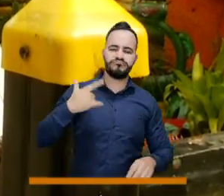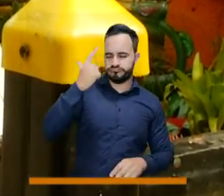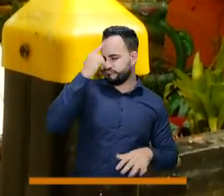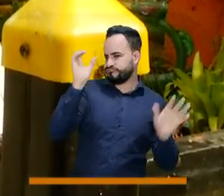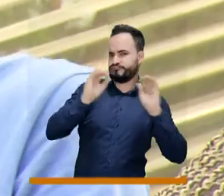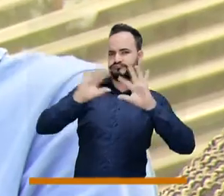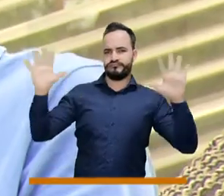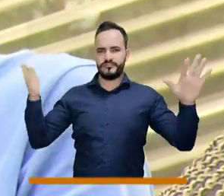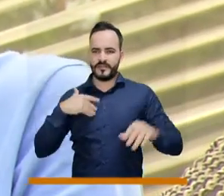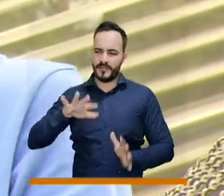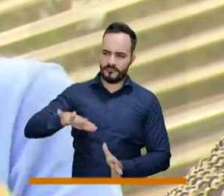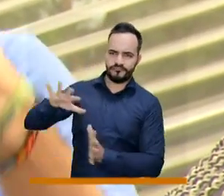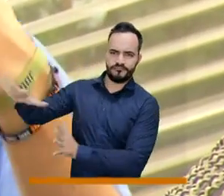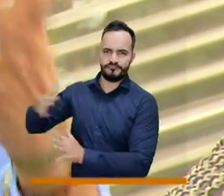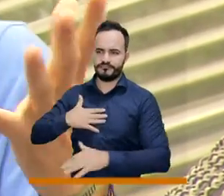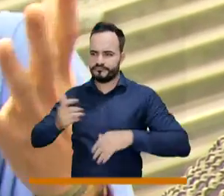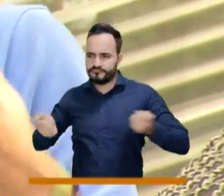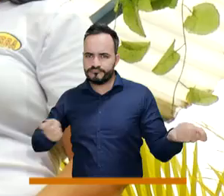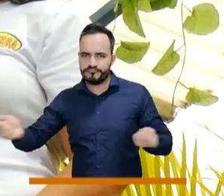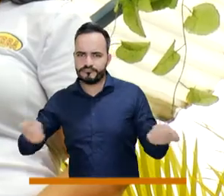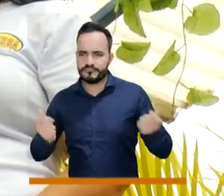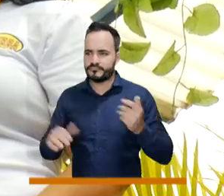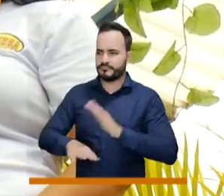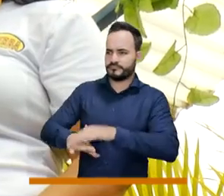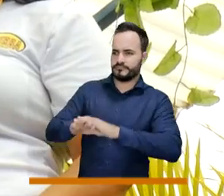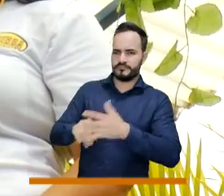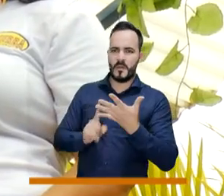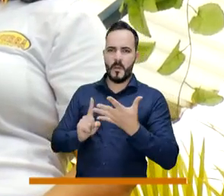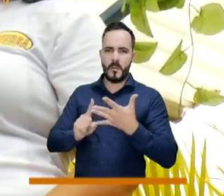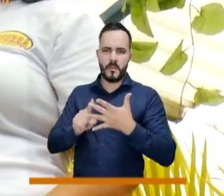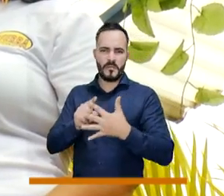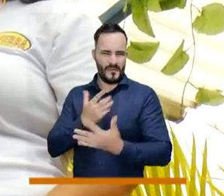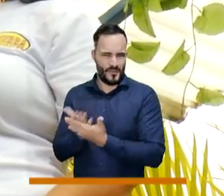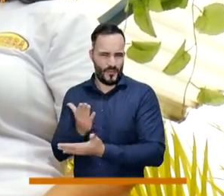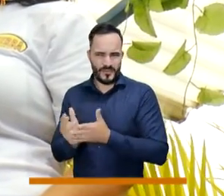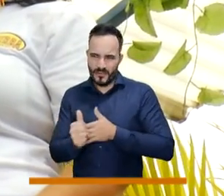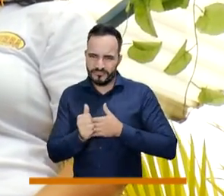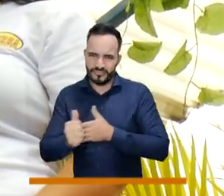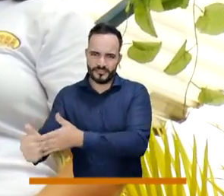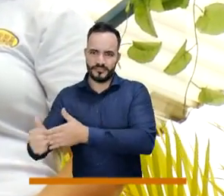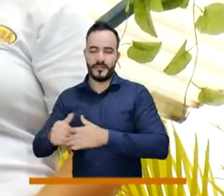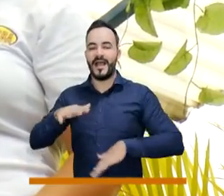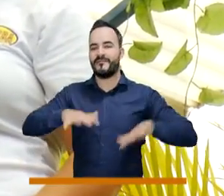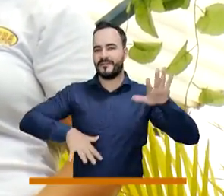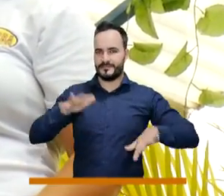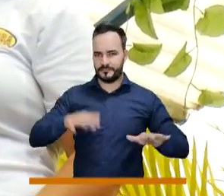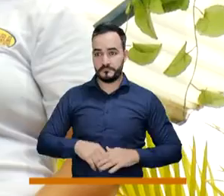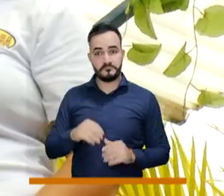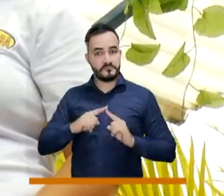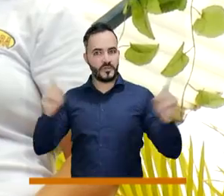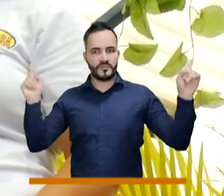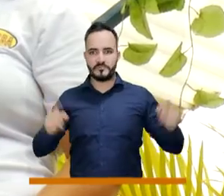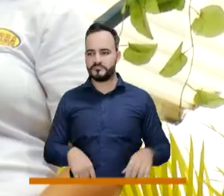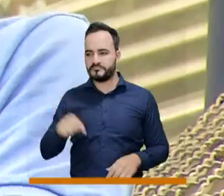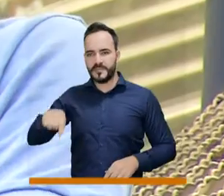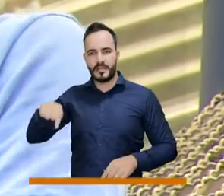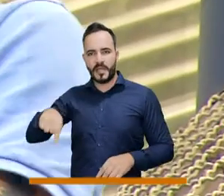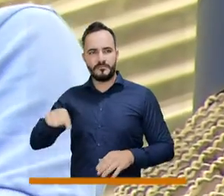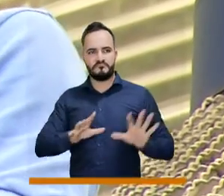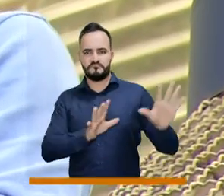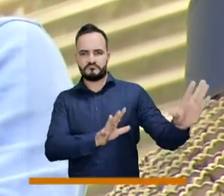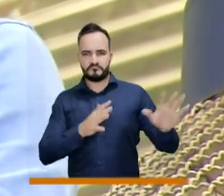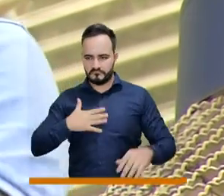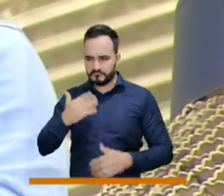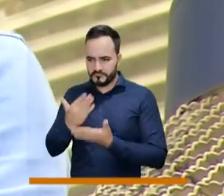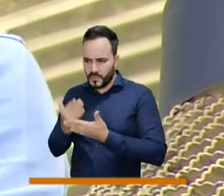es que las administraciones de turno llegan y dicen: nosotros no las sabemos todas, comunidad, hágase un lado, nosotros vamos a decirles qué es lo que tienen que hacer y